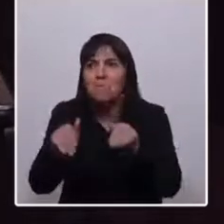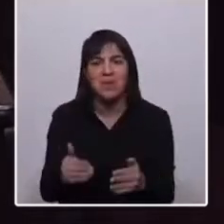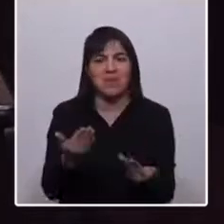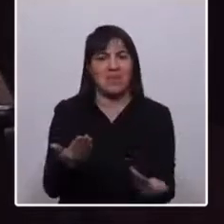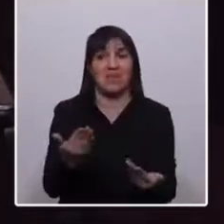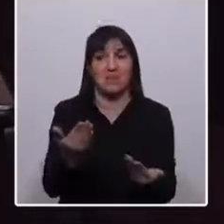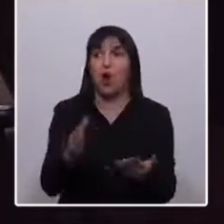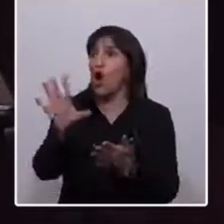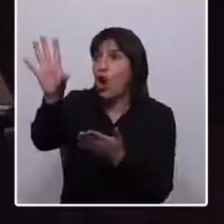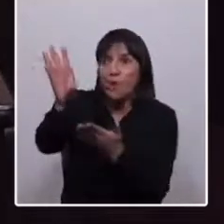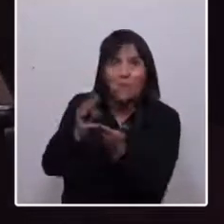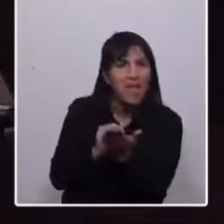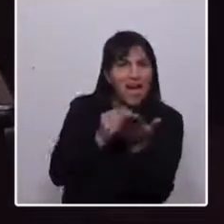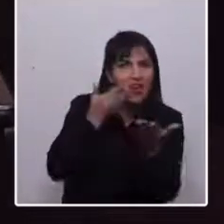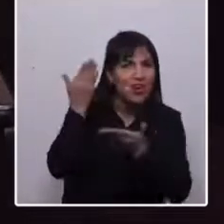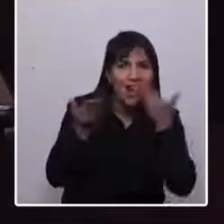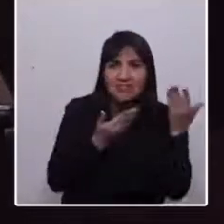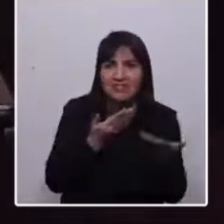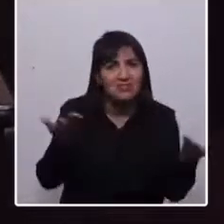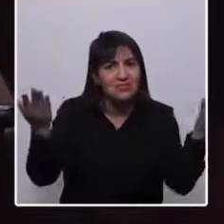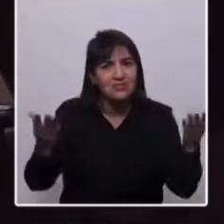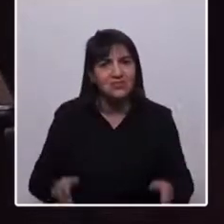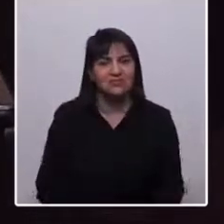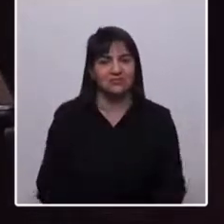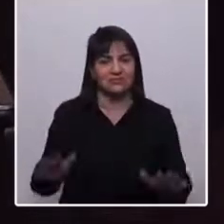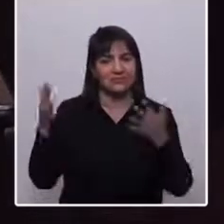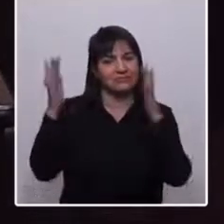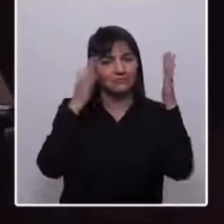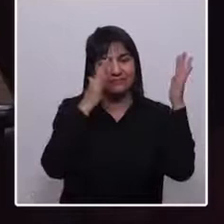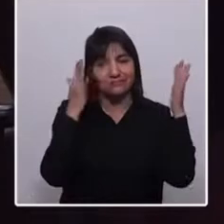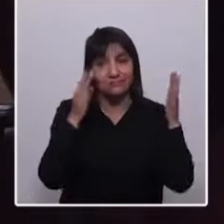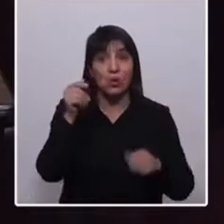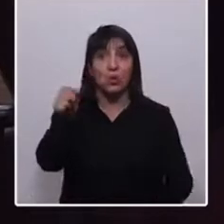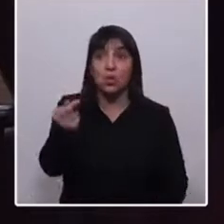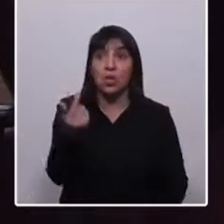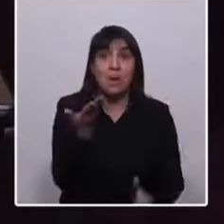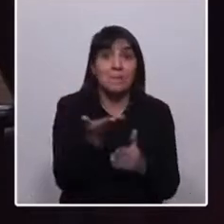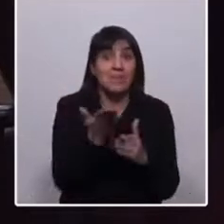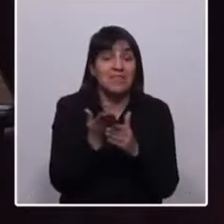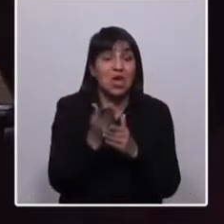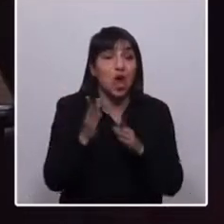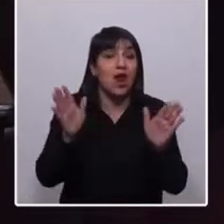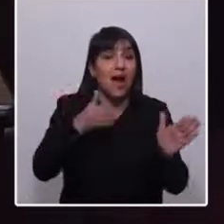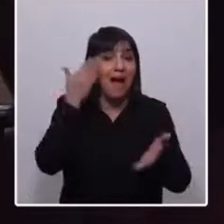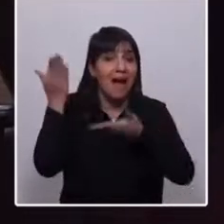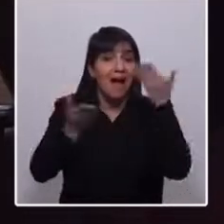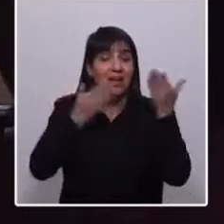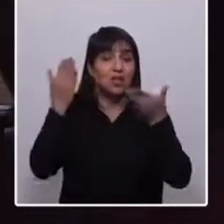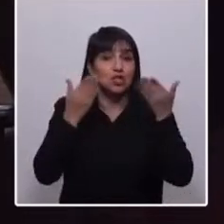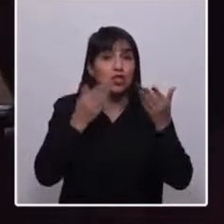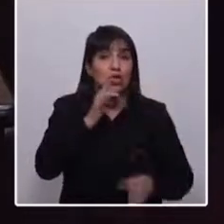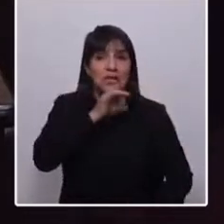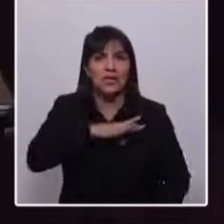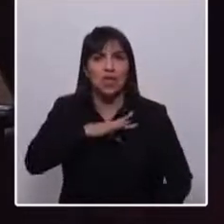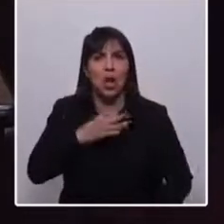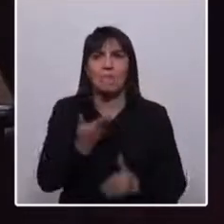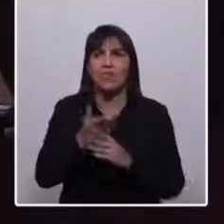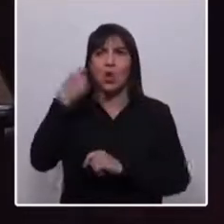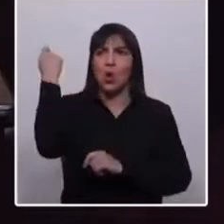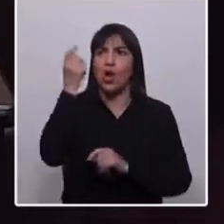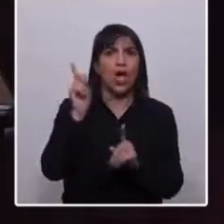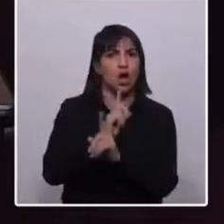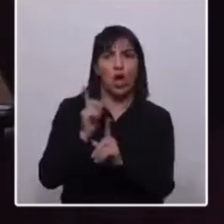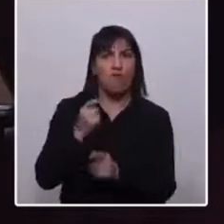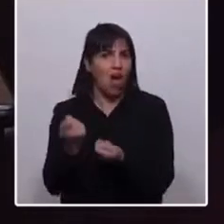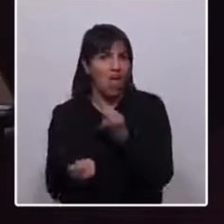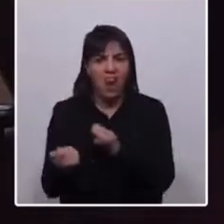canción... Pidieron la canción nacional. pidieron cueca, pero no bailaron. Pidieron